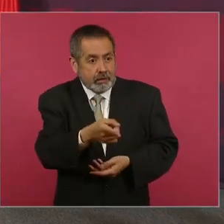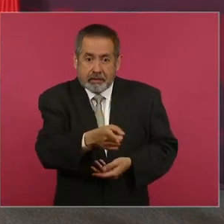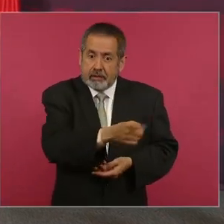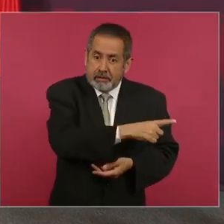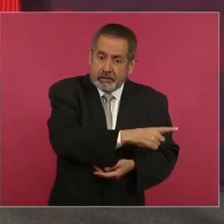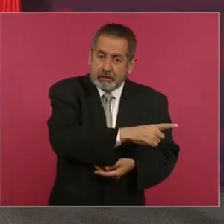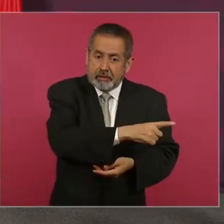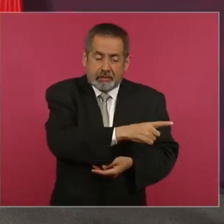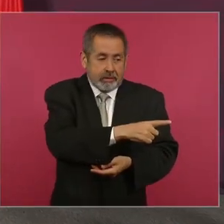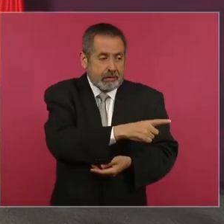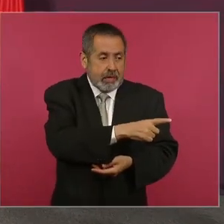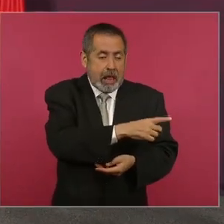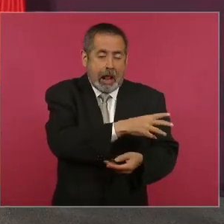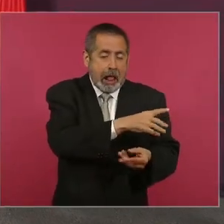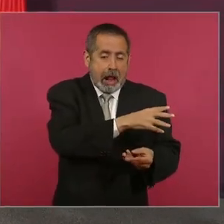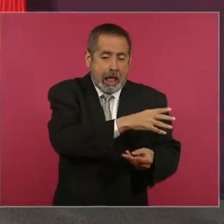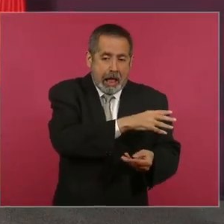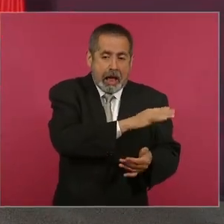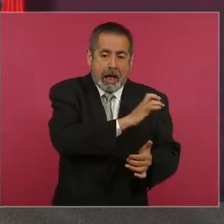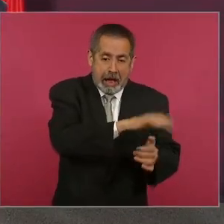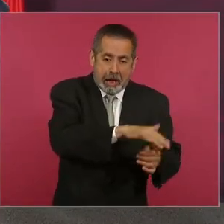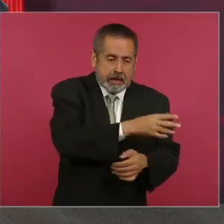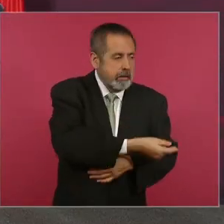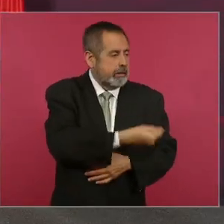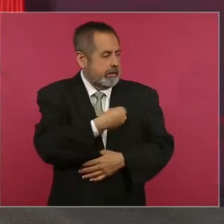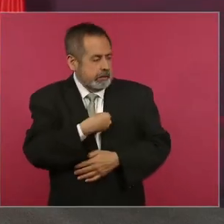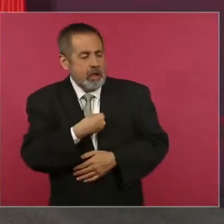despacho y ya venía